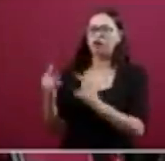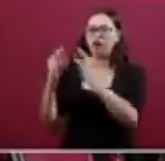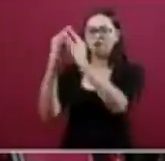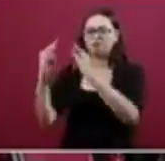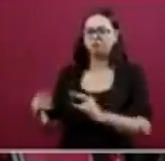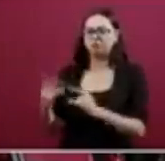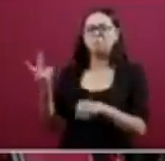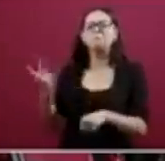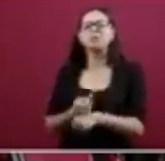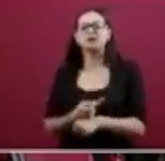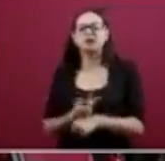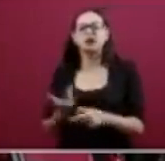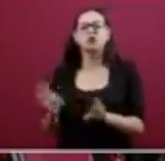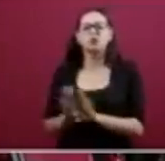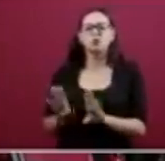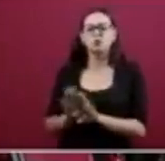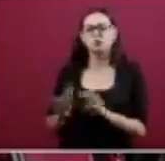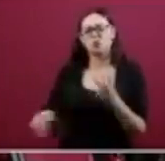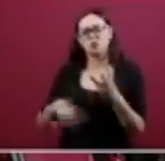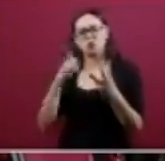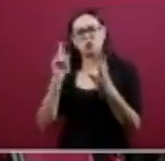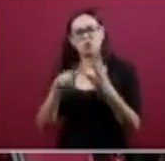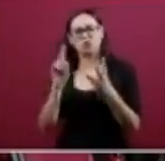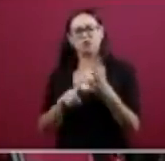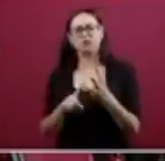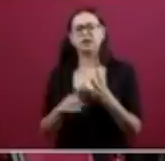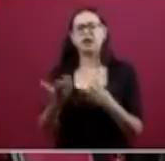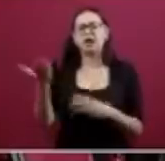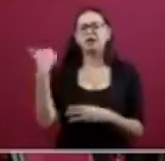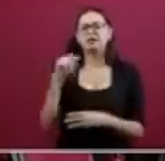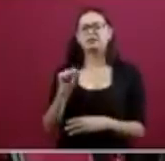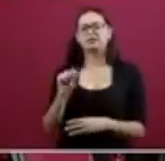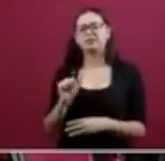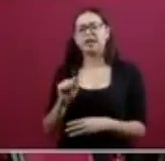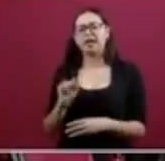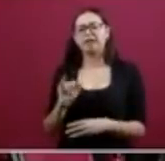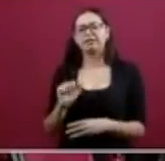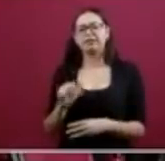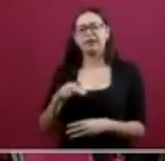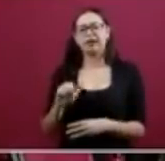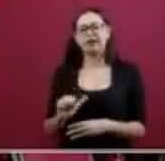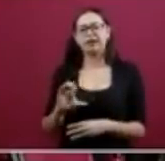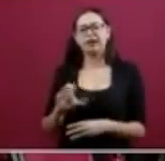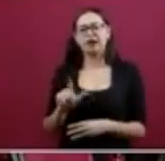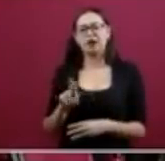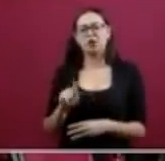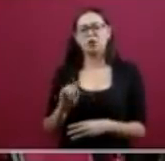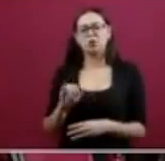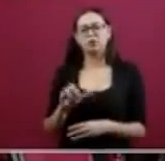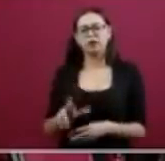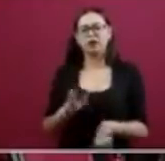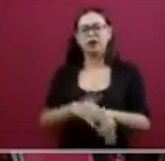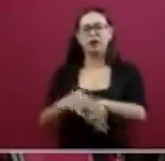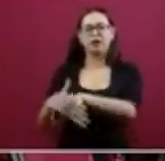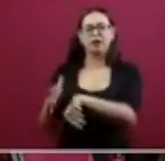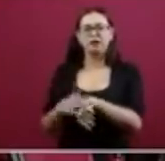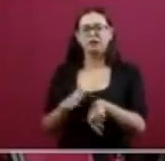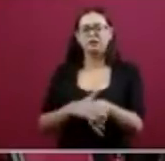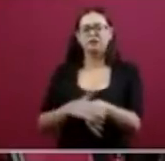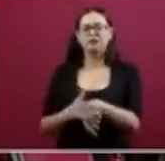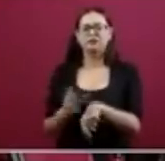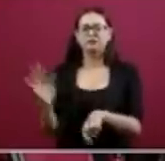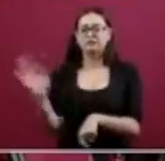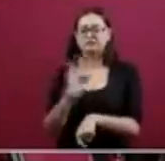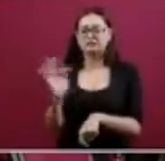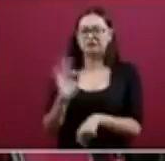pudiera confirmar esta versión que ayer decía Tatiana Cloutier de que al parecer hubo un alertamiento de envenenamiento hacia